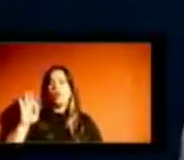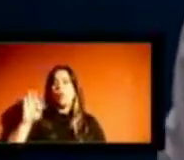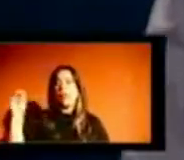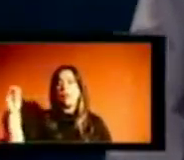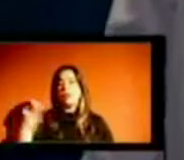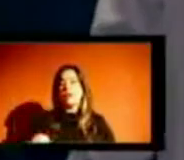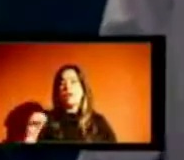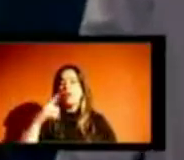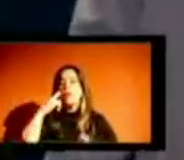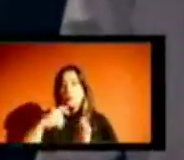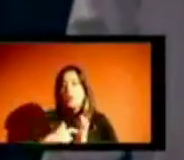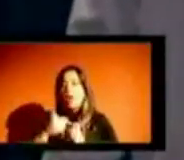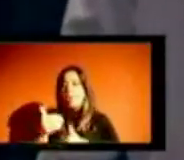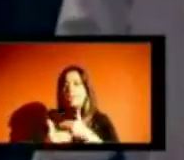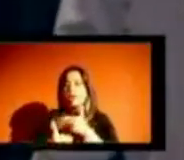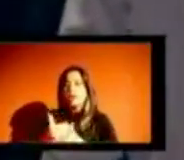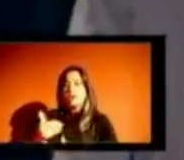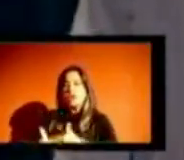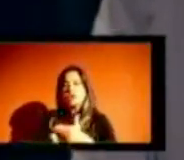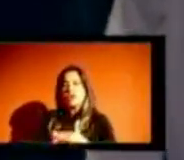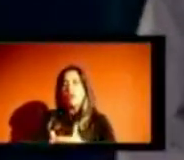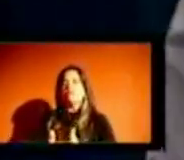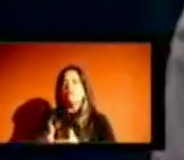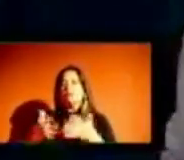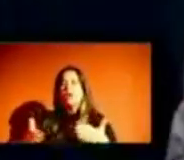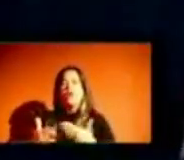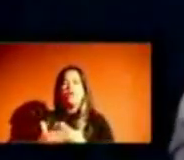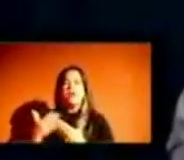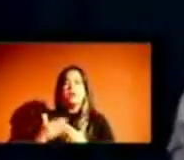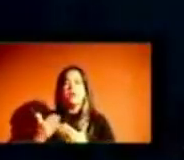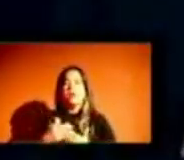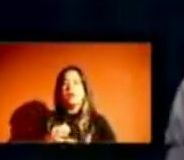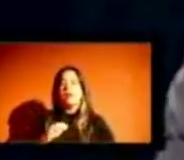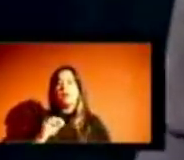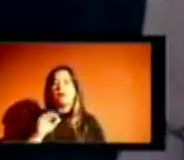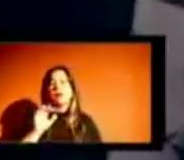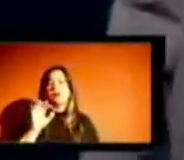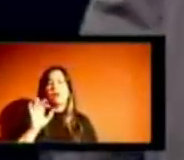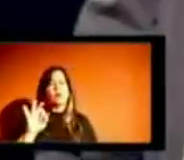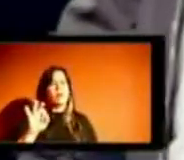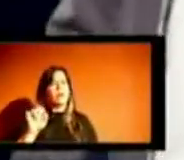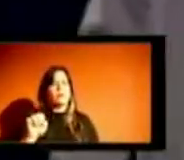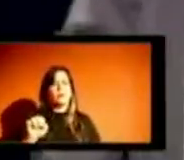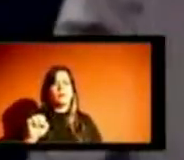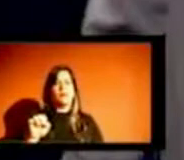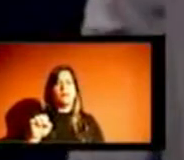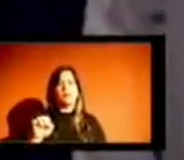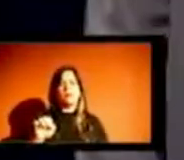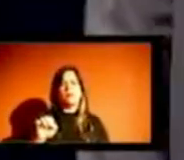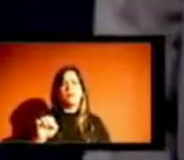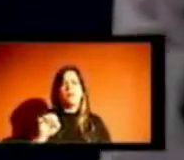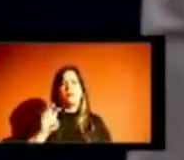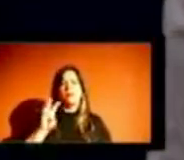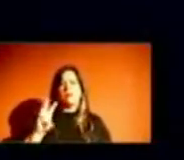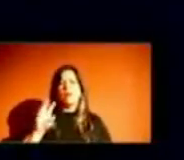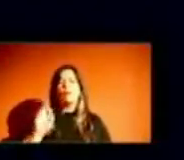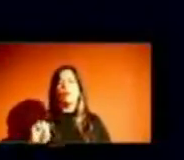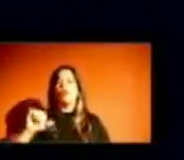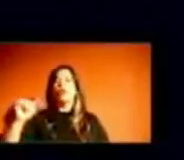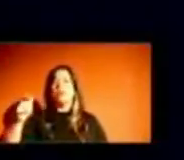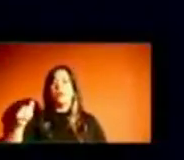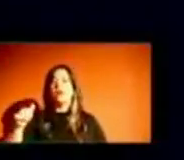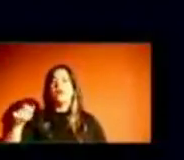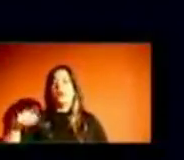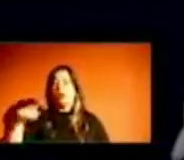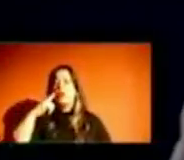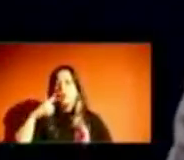66.9% lo considera un proceso muy fácil y 10.6% considera en términos generales que la plataforma